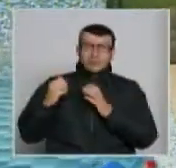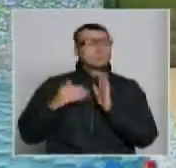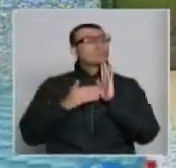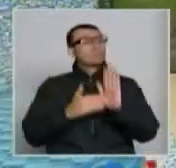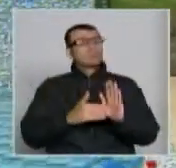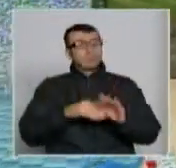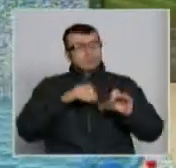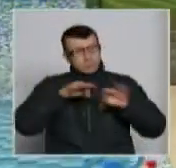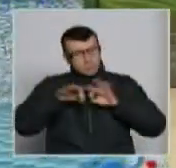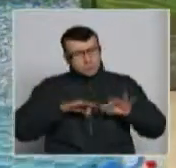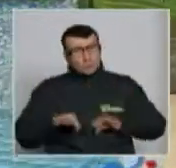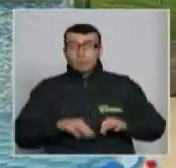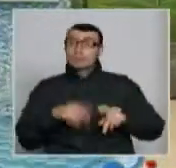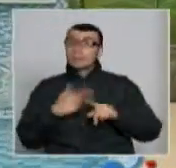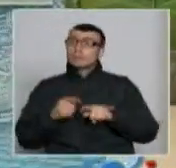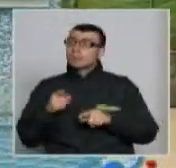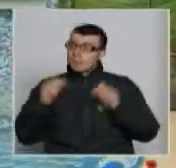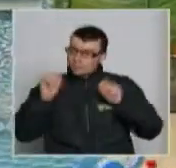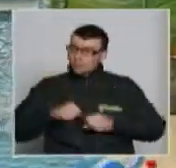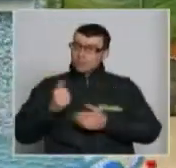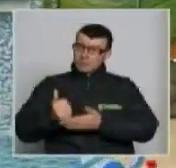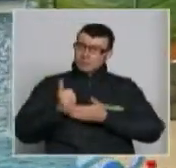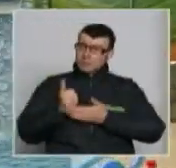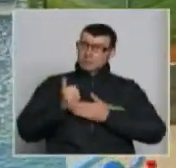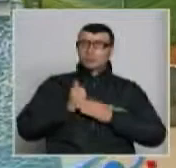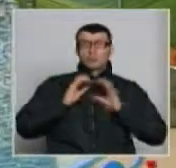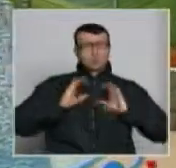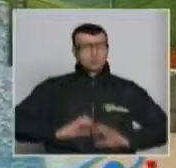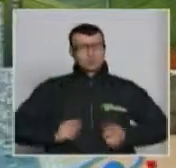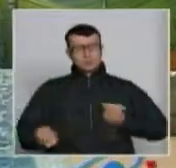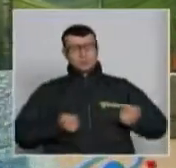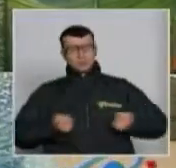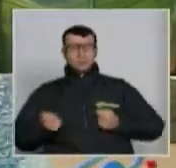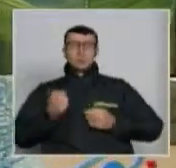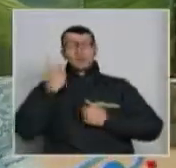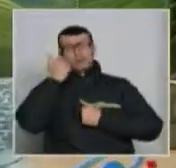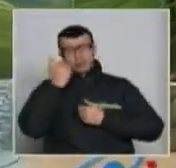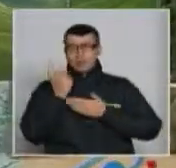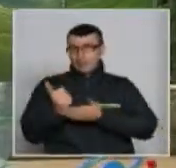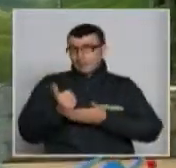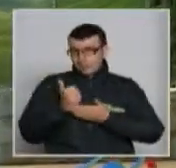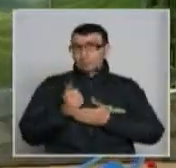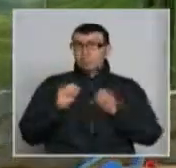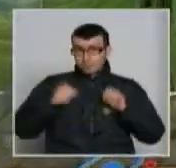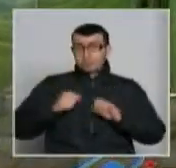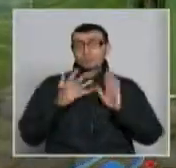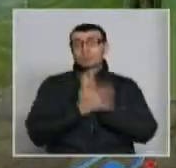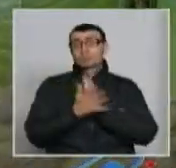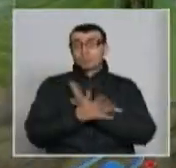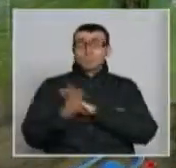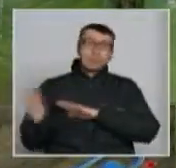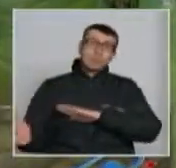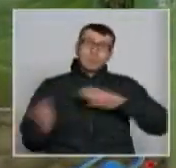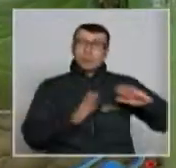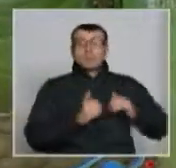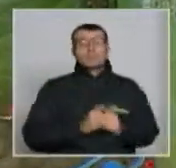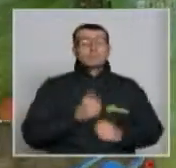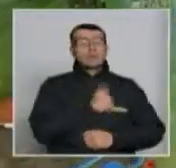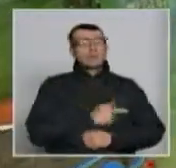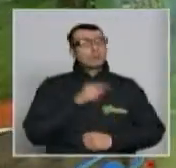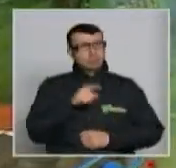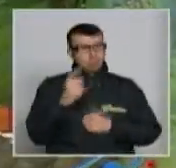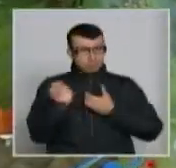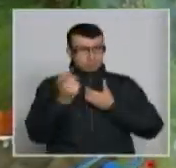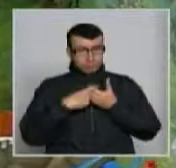muchas posibilidades terapéuticas que hay para el manejo de la enfermedad. Y queremos que ustedes también nos